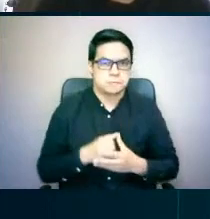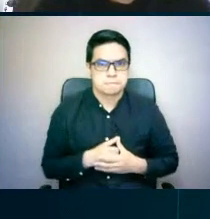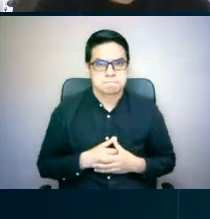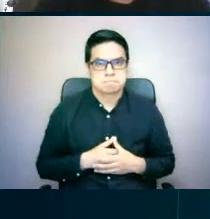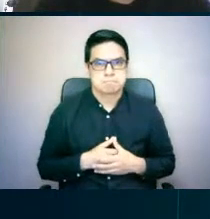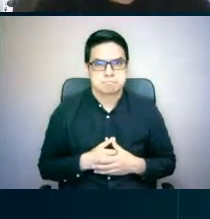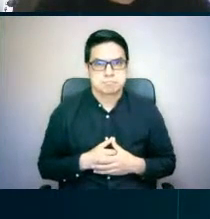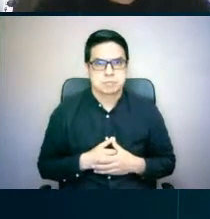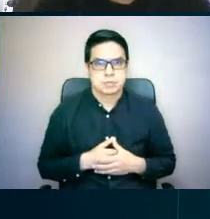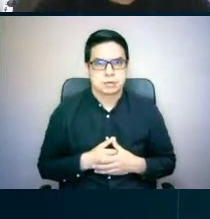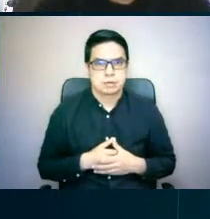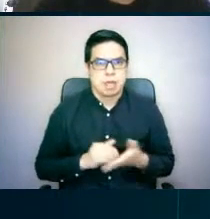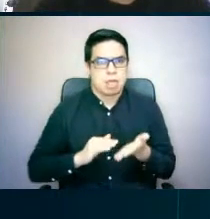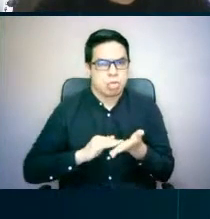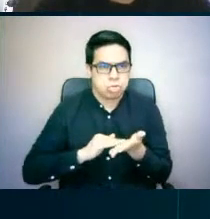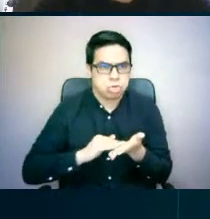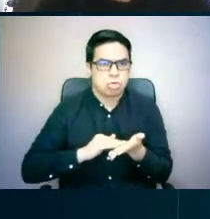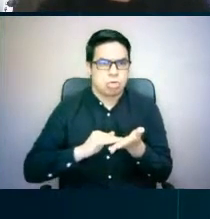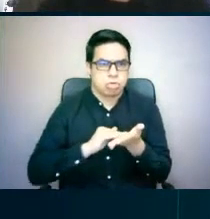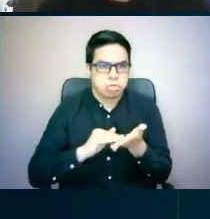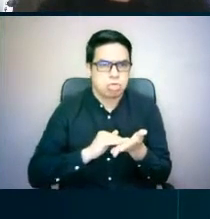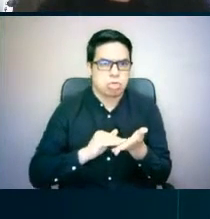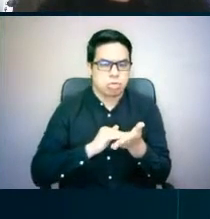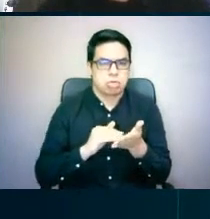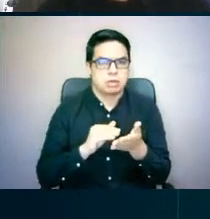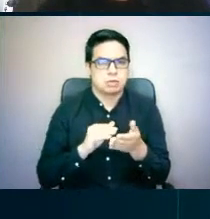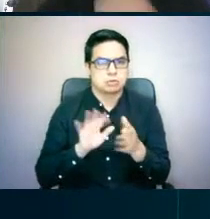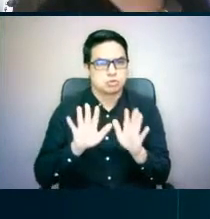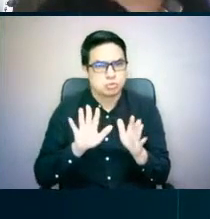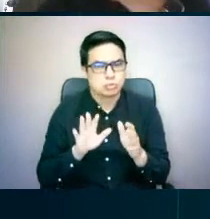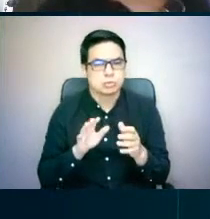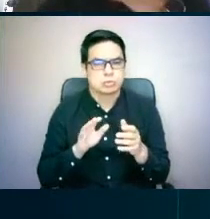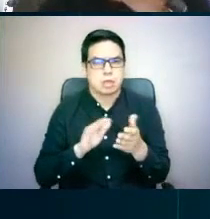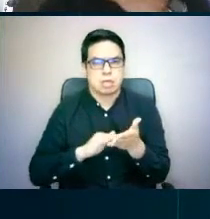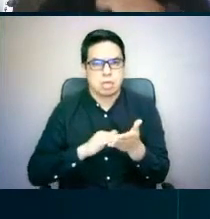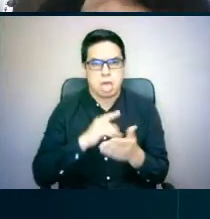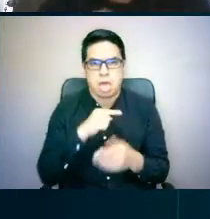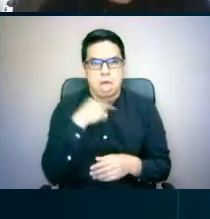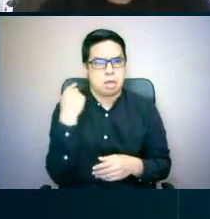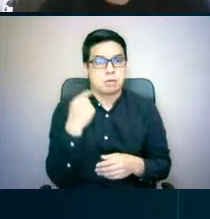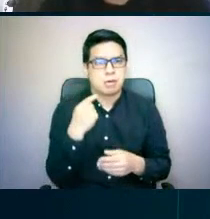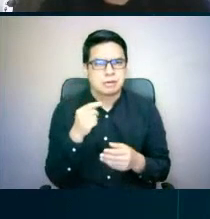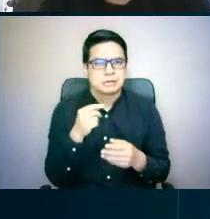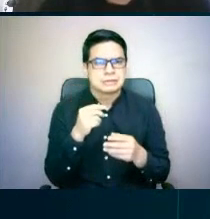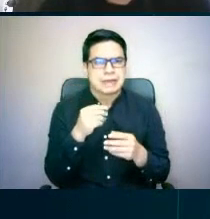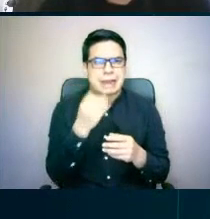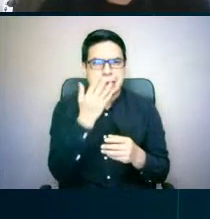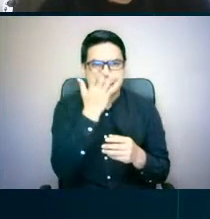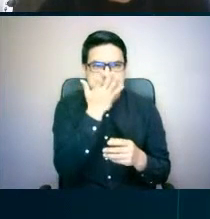unidad de conmutación, no es tóxico, es seguro y es estable.